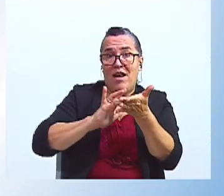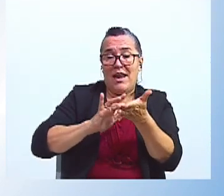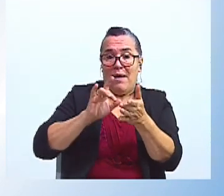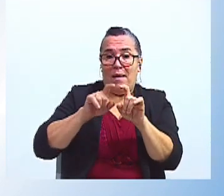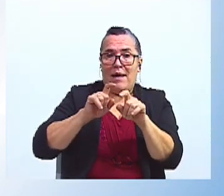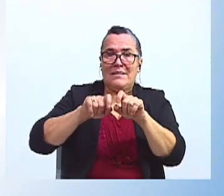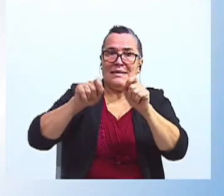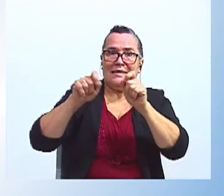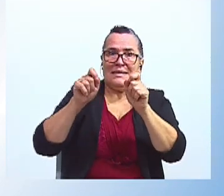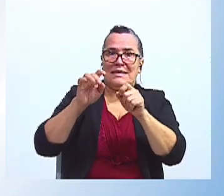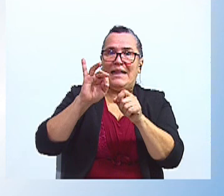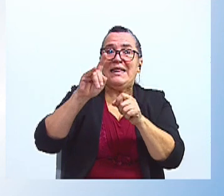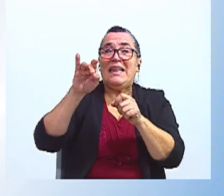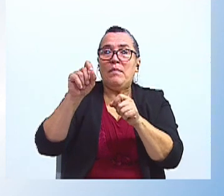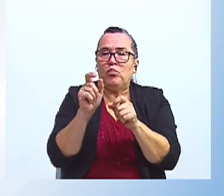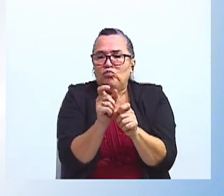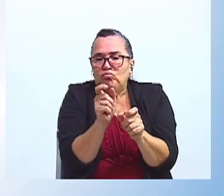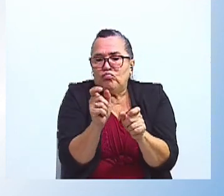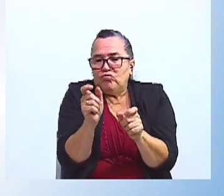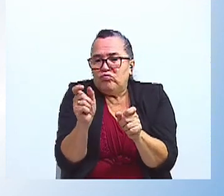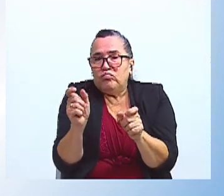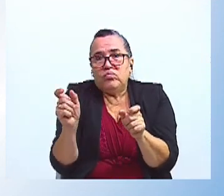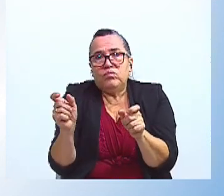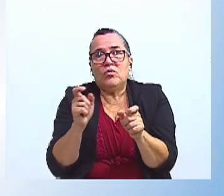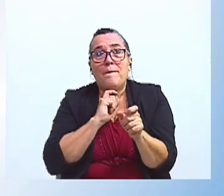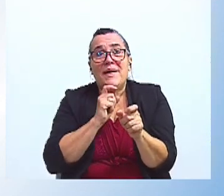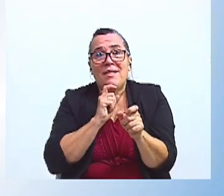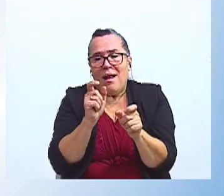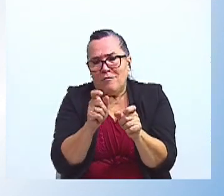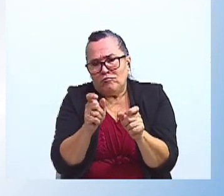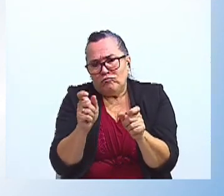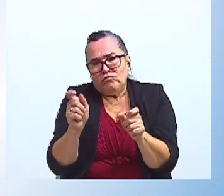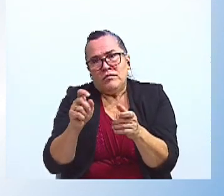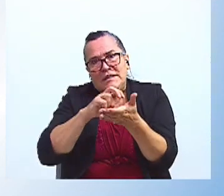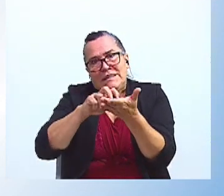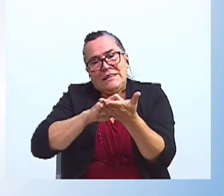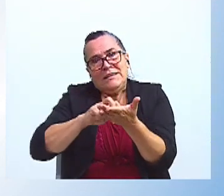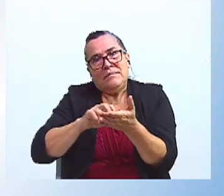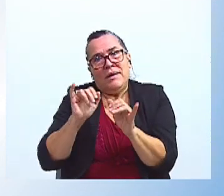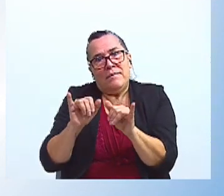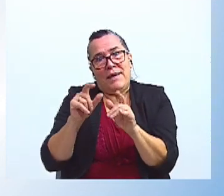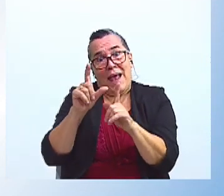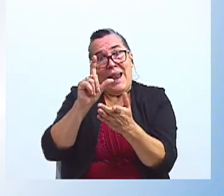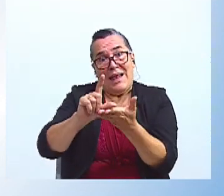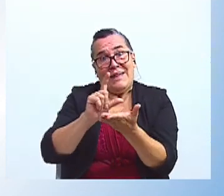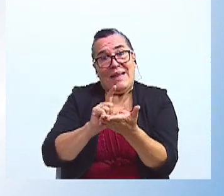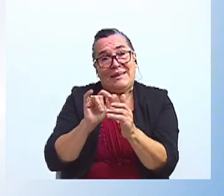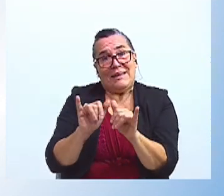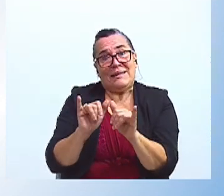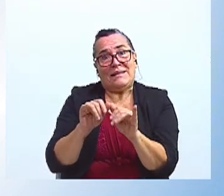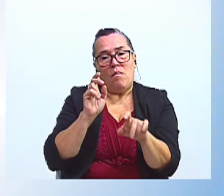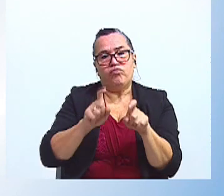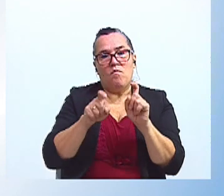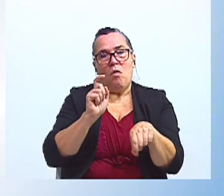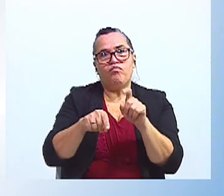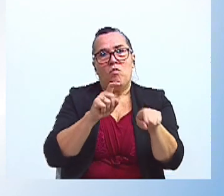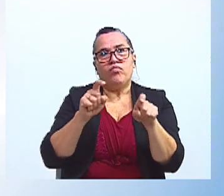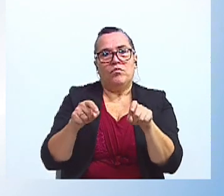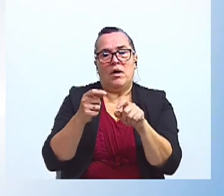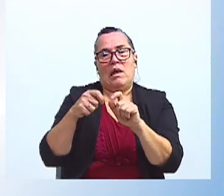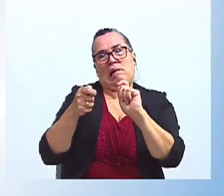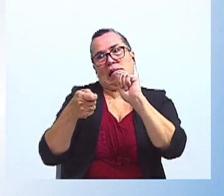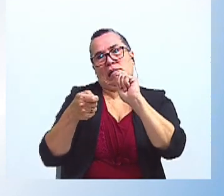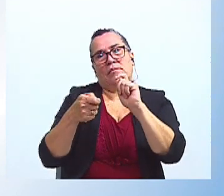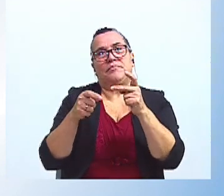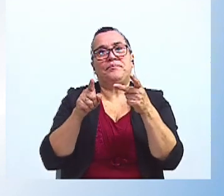tipos son estas plaquitas metálicas en donde se imprimían las letras. También en